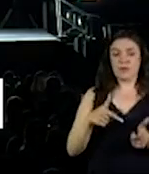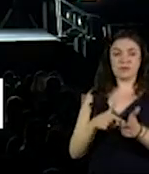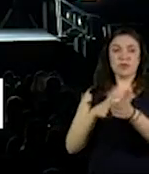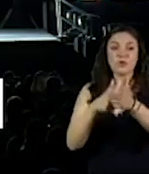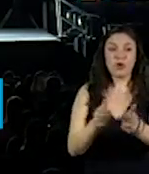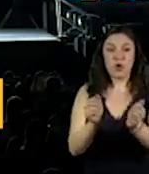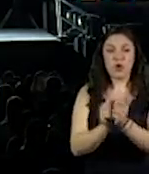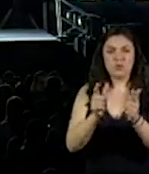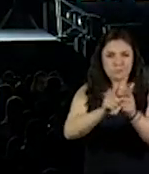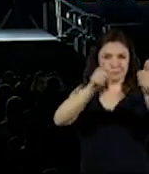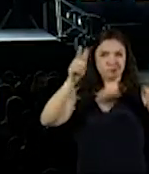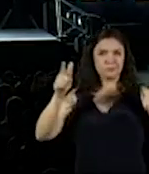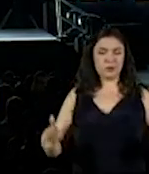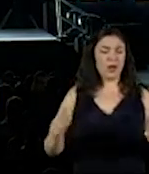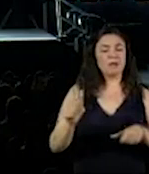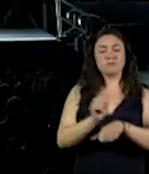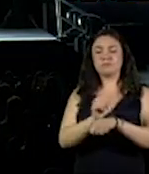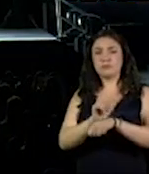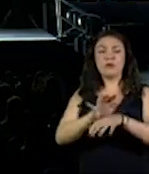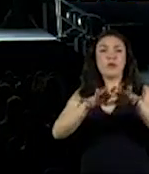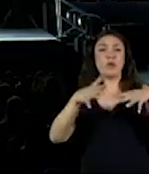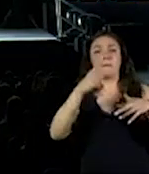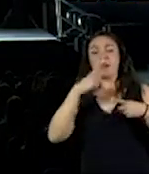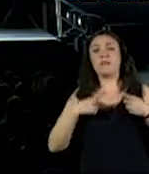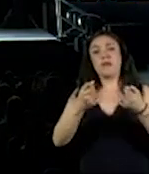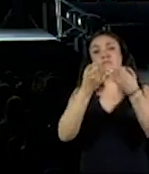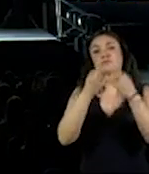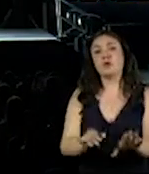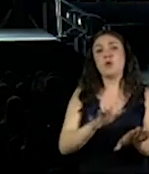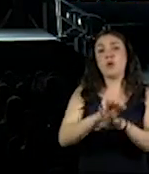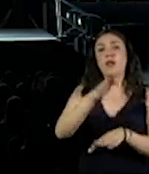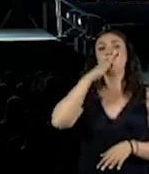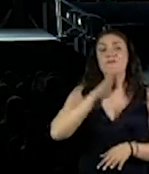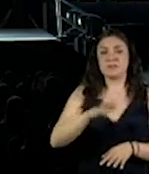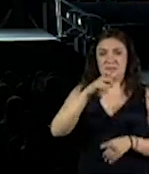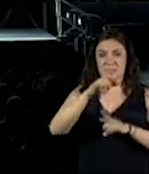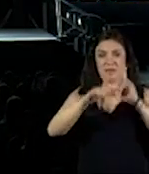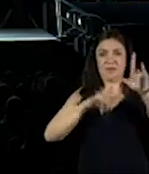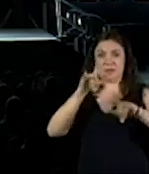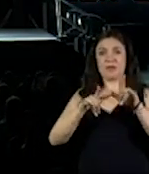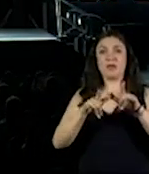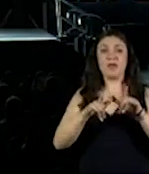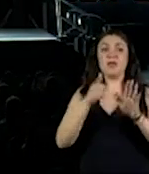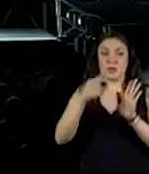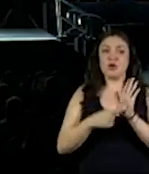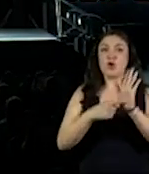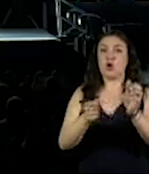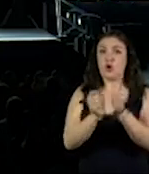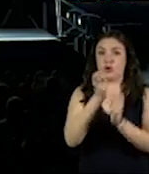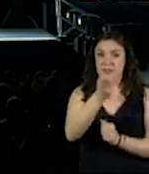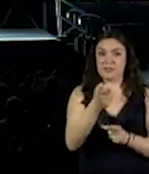un gran concierto con el que se dará inicio formalmente a la verbena madrileña y con él